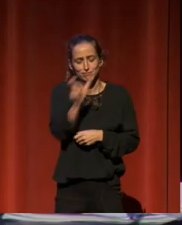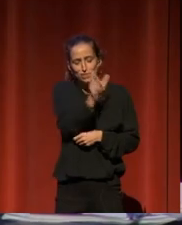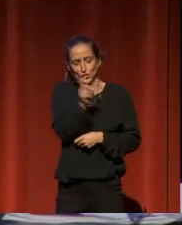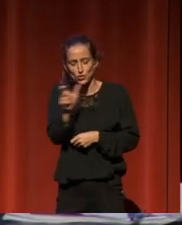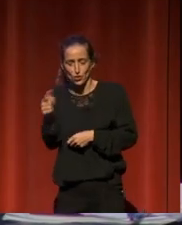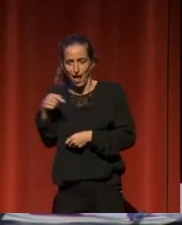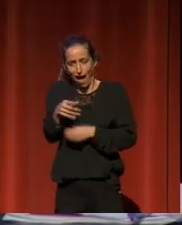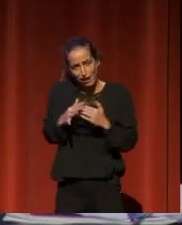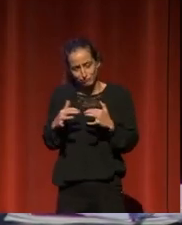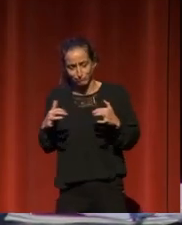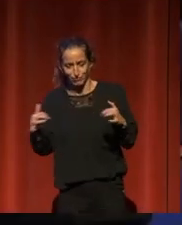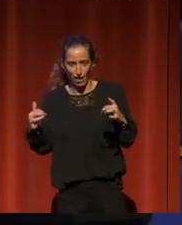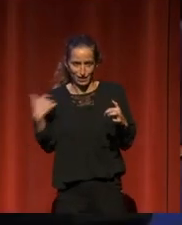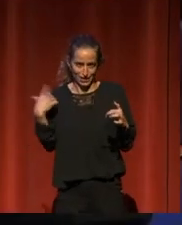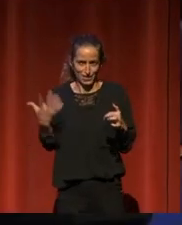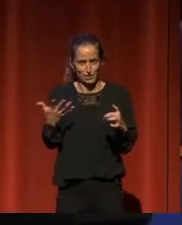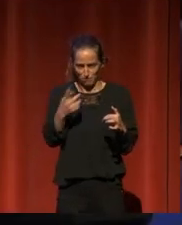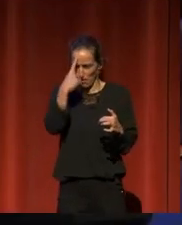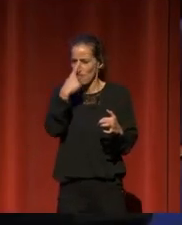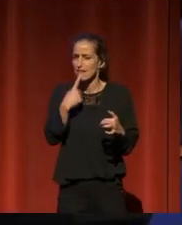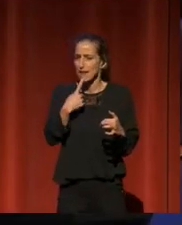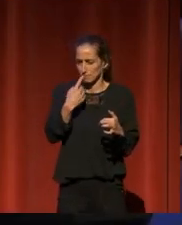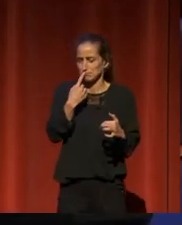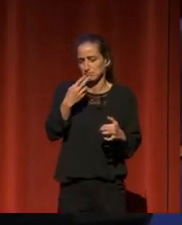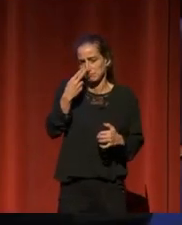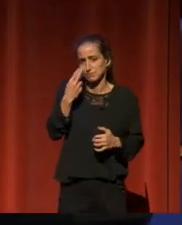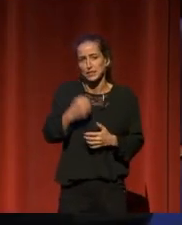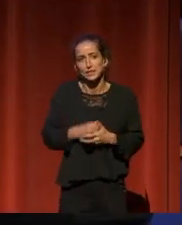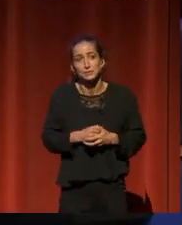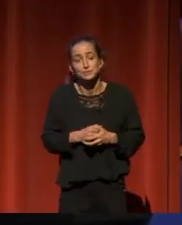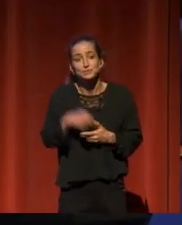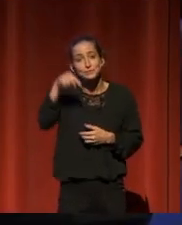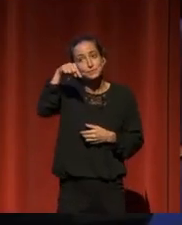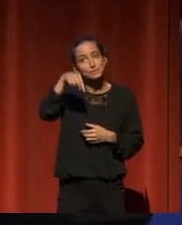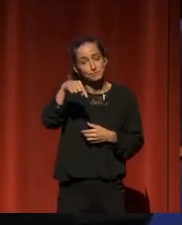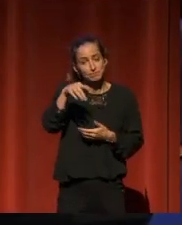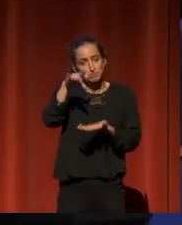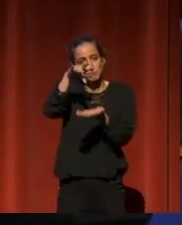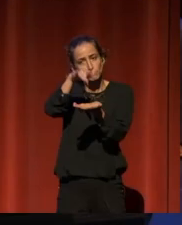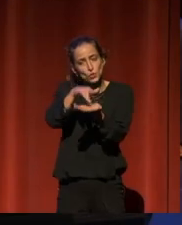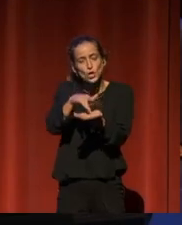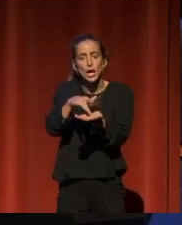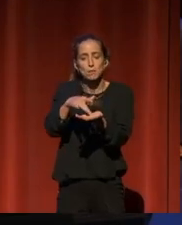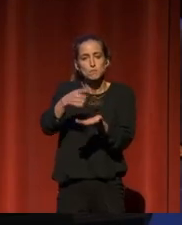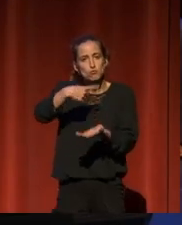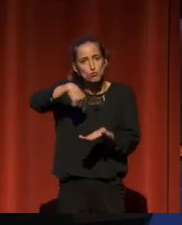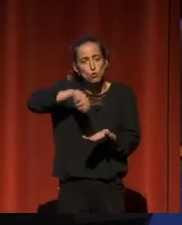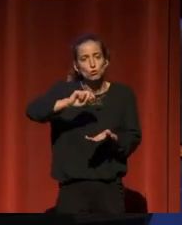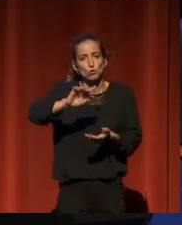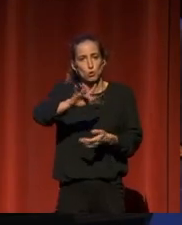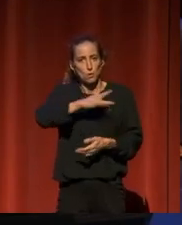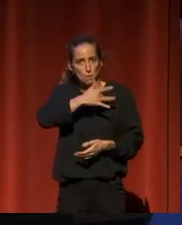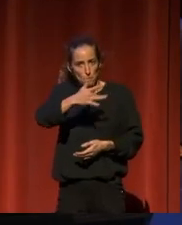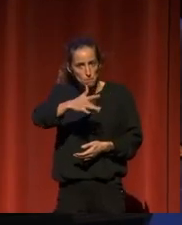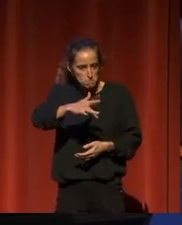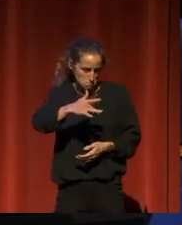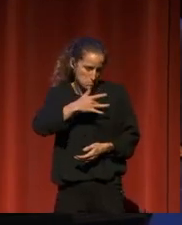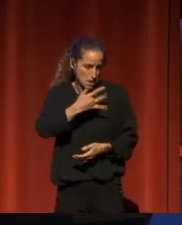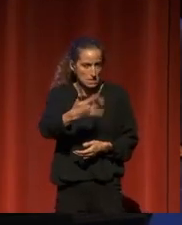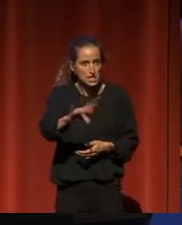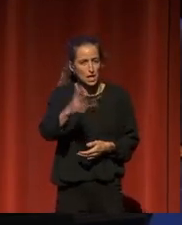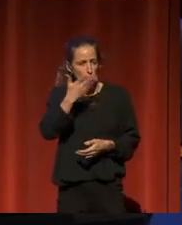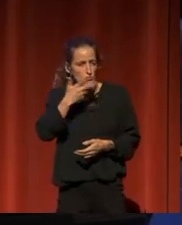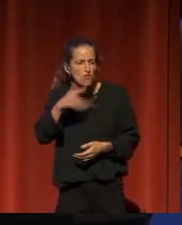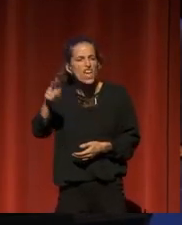de los ponentes que hoy nos acompañan esta sesión nos va a permitir conocer un poco más sobre las organizaciones a las que ellos representan